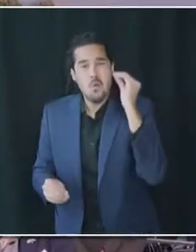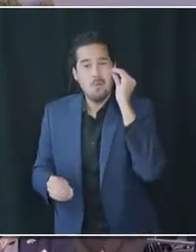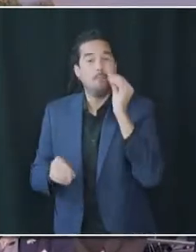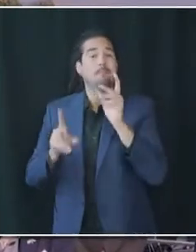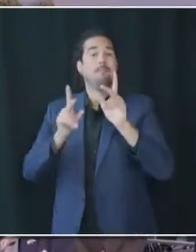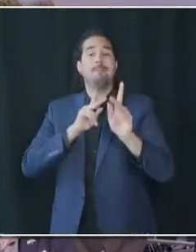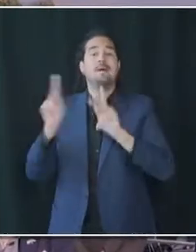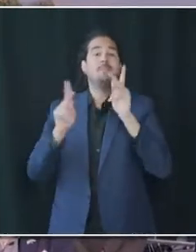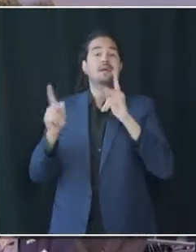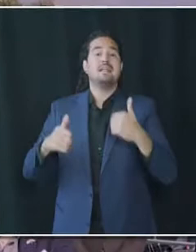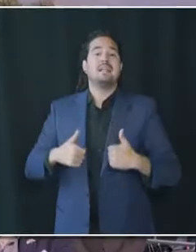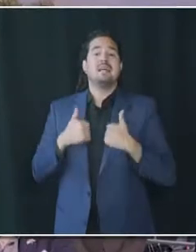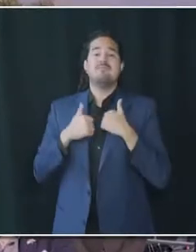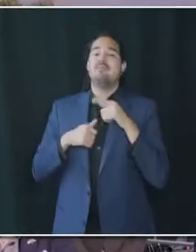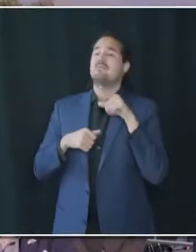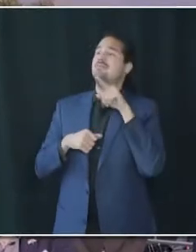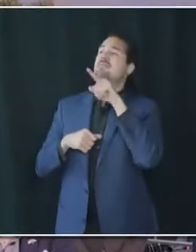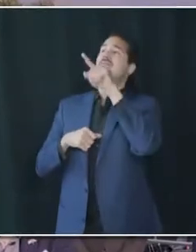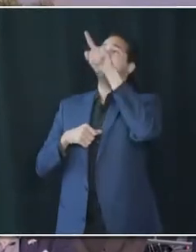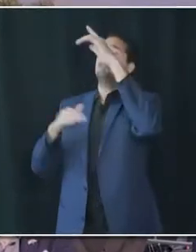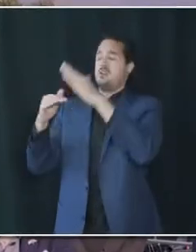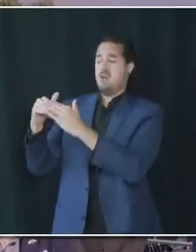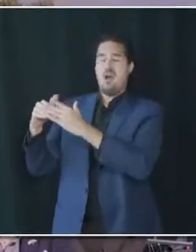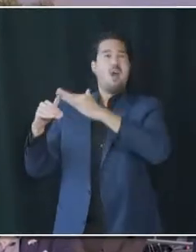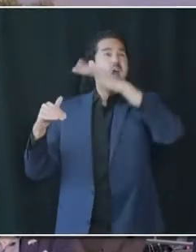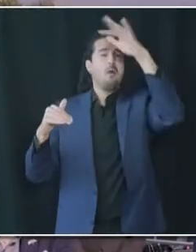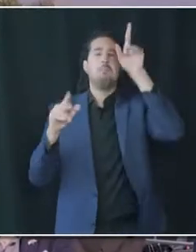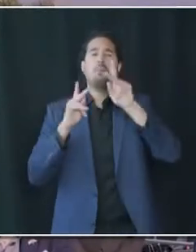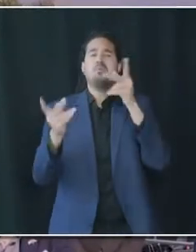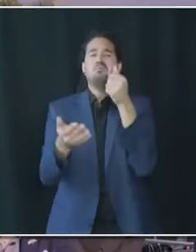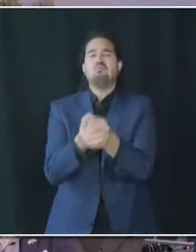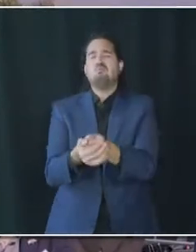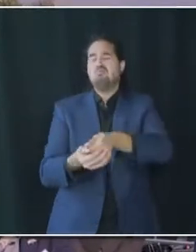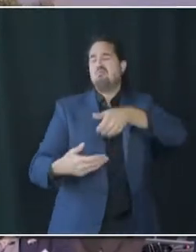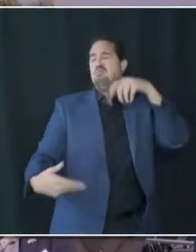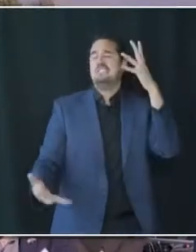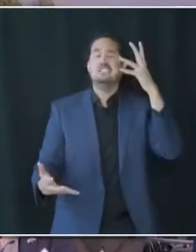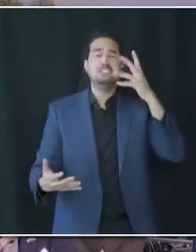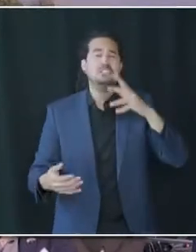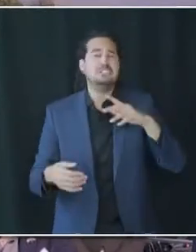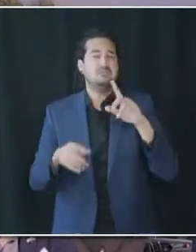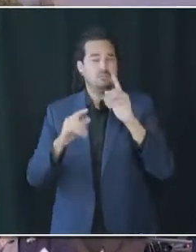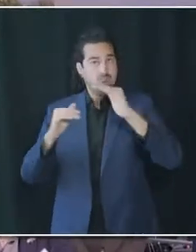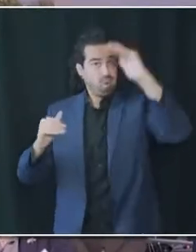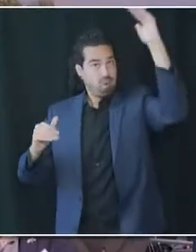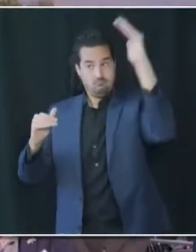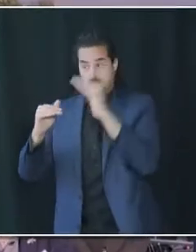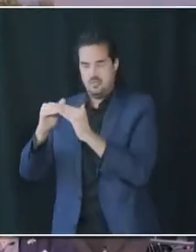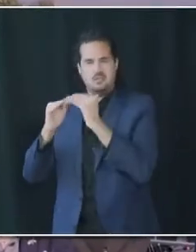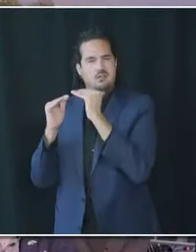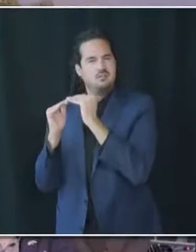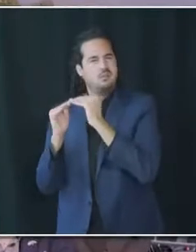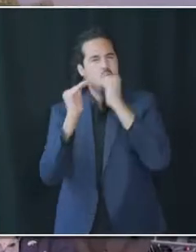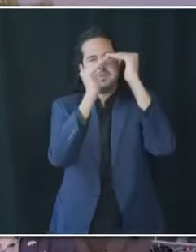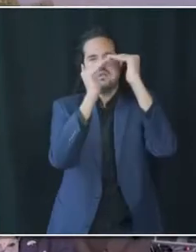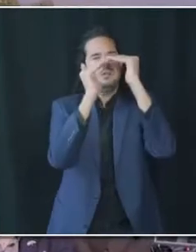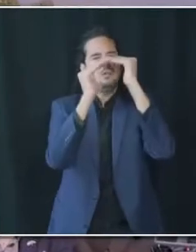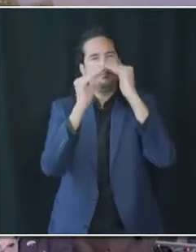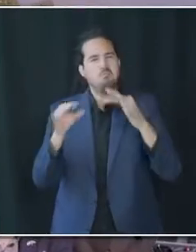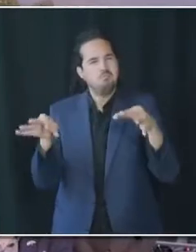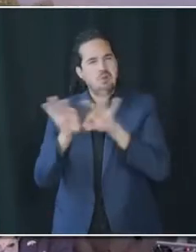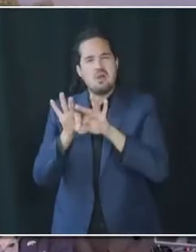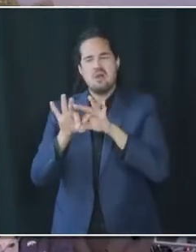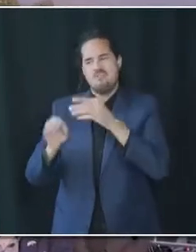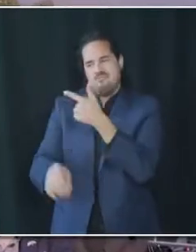todos igualmente puedan tener acceso a la vacuna para vencer el virus así que reitero gracias por su liderazgo gracias